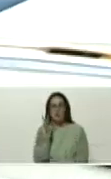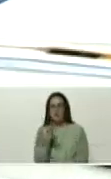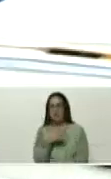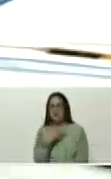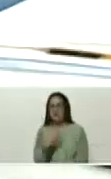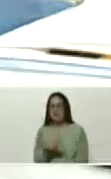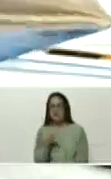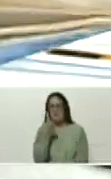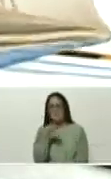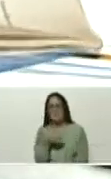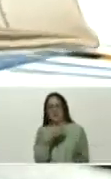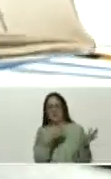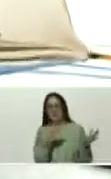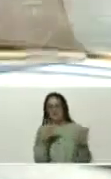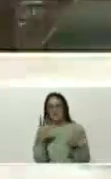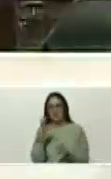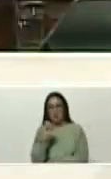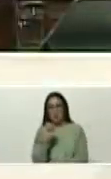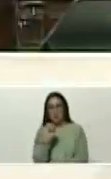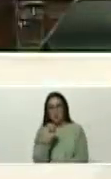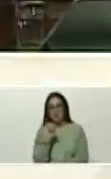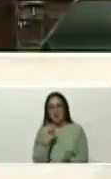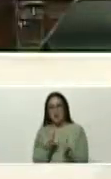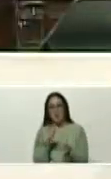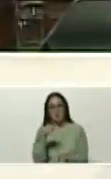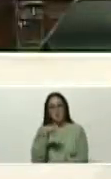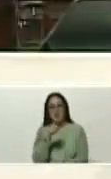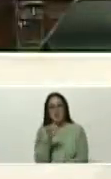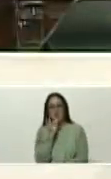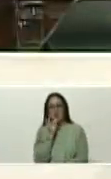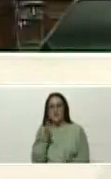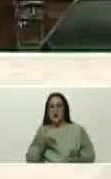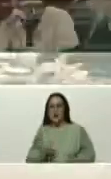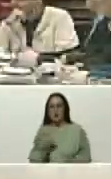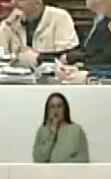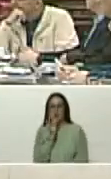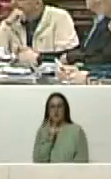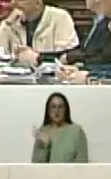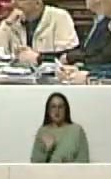en 1990, algunos de ustedes no habían nacido,